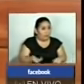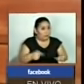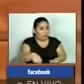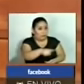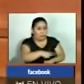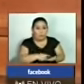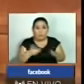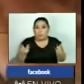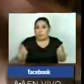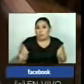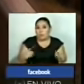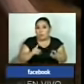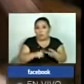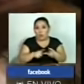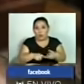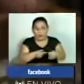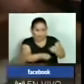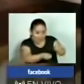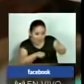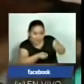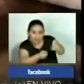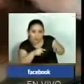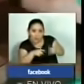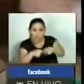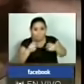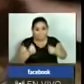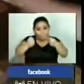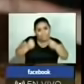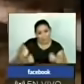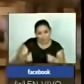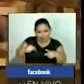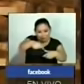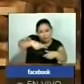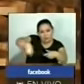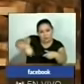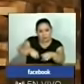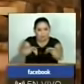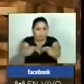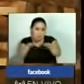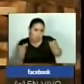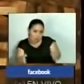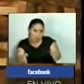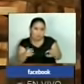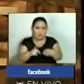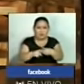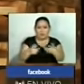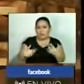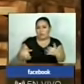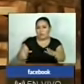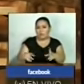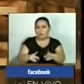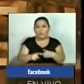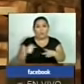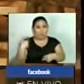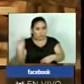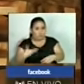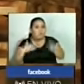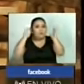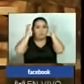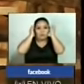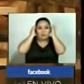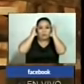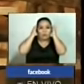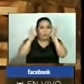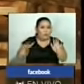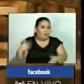muebles, porque sacamos desde gaveteros, desde bancos, como puede ver acá, mesas pequeñas, rústicas. Estamos preocupados, ¿va? Porque